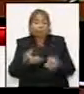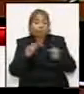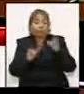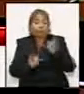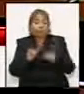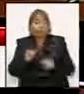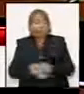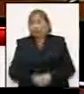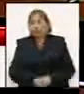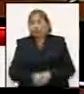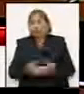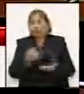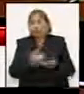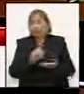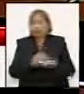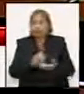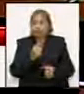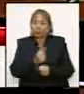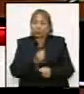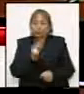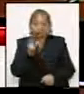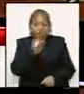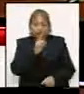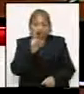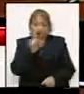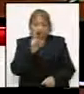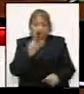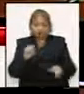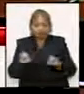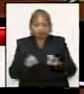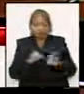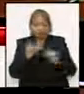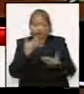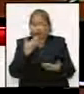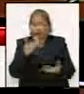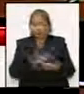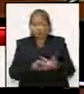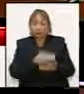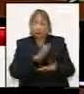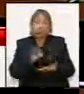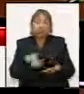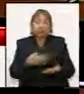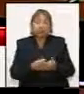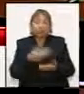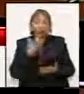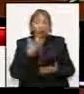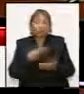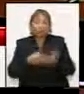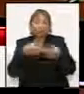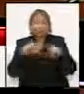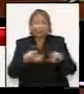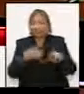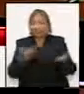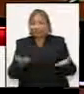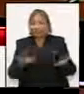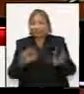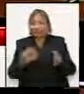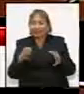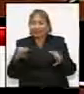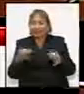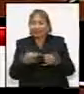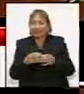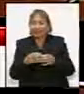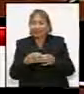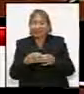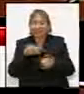sido contratado en su momento y no se hizo. Así que gracias a todos y estoy completamente seguro que aquí va a haber unanimidad en